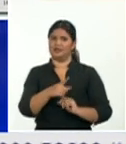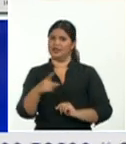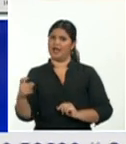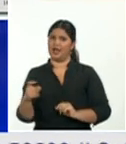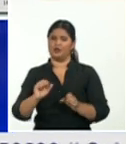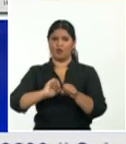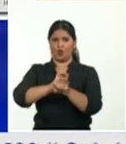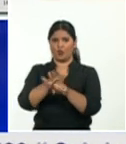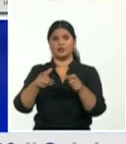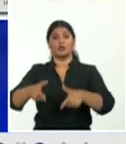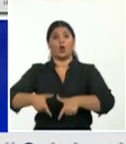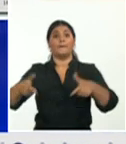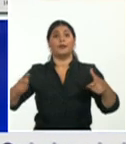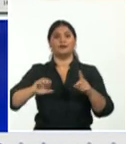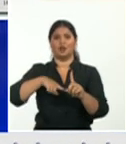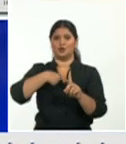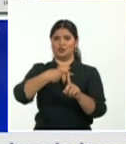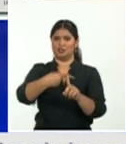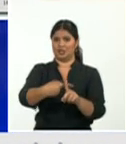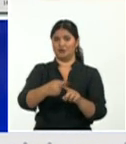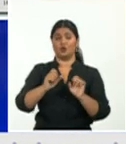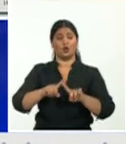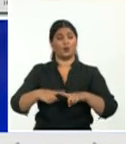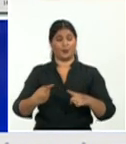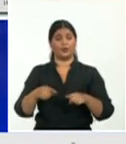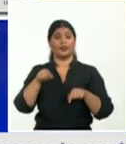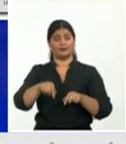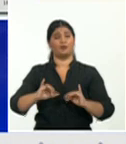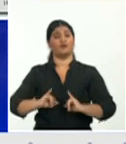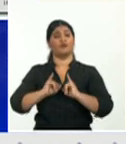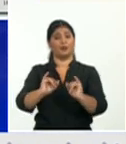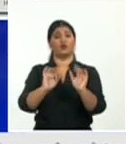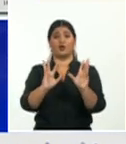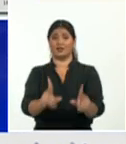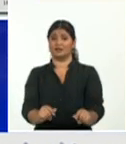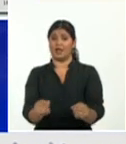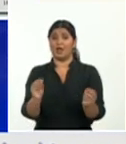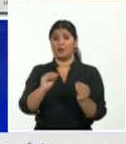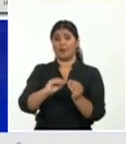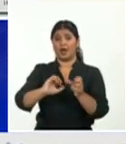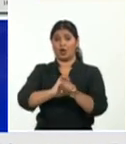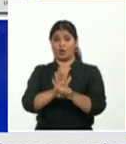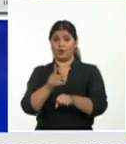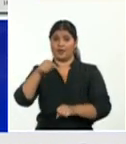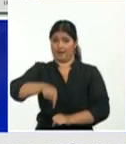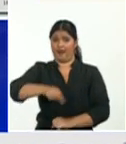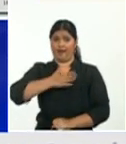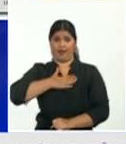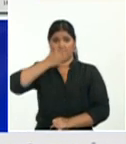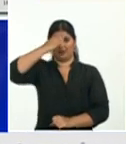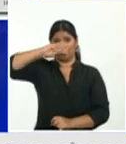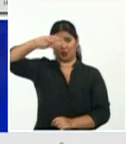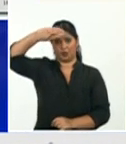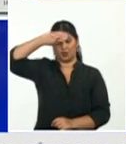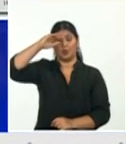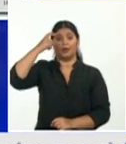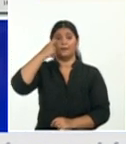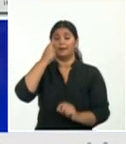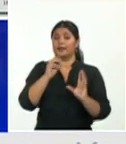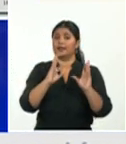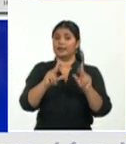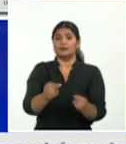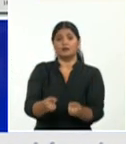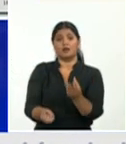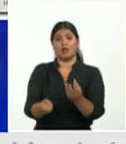de casos autóctonos. Y ahí ustedes tienen cómo entre los eventos que hemos tenido en